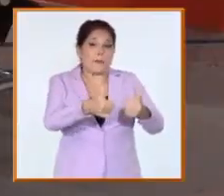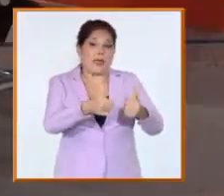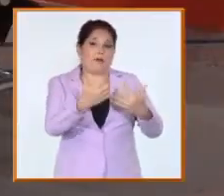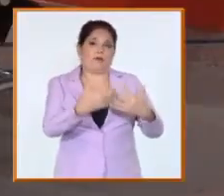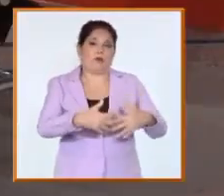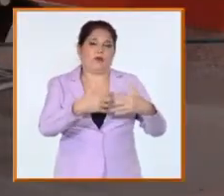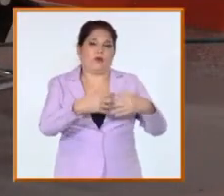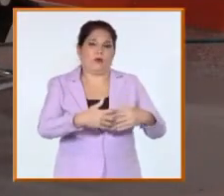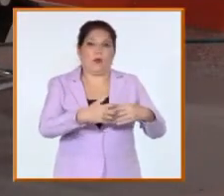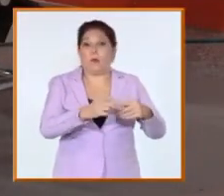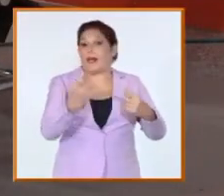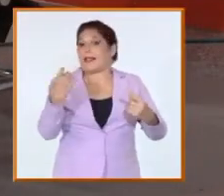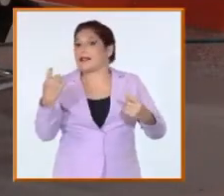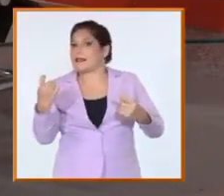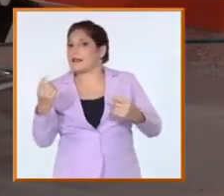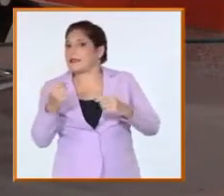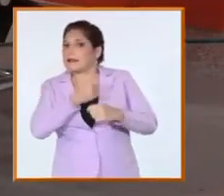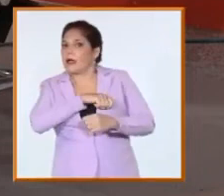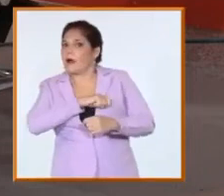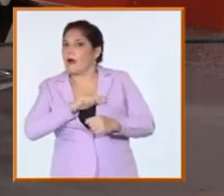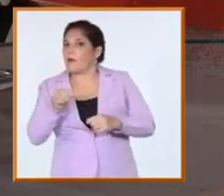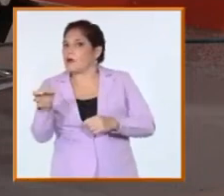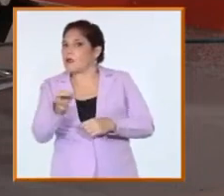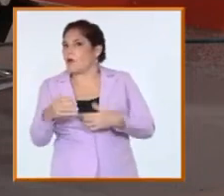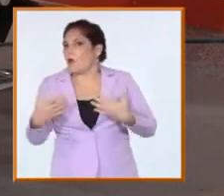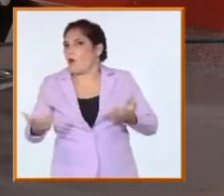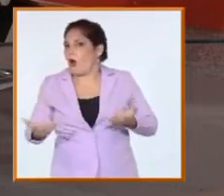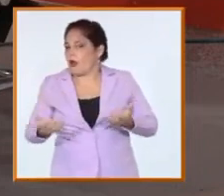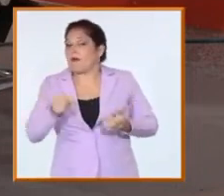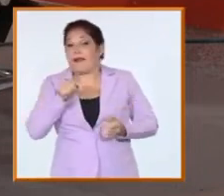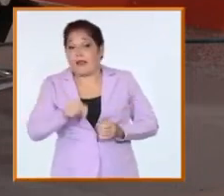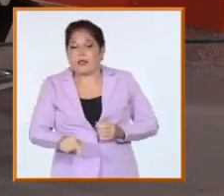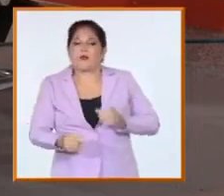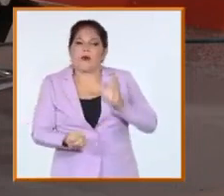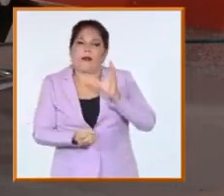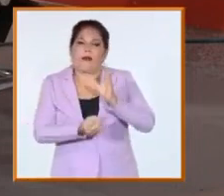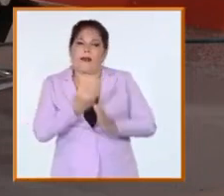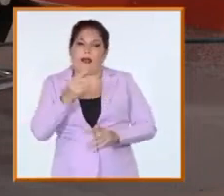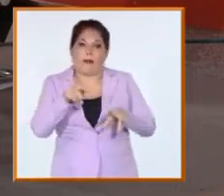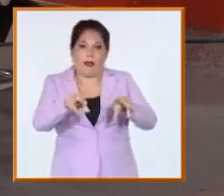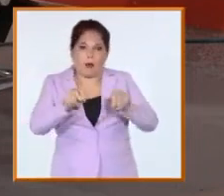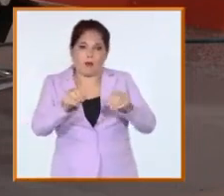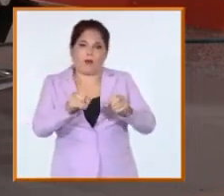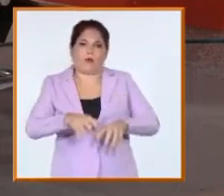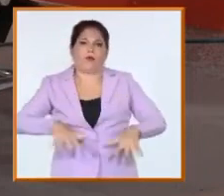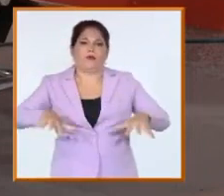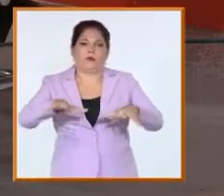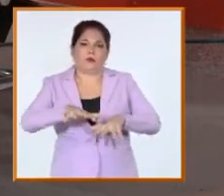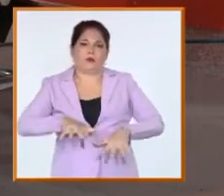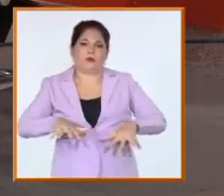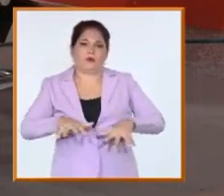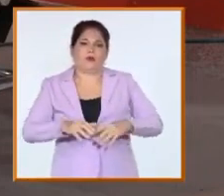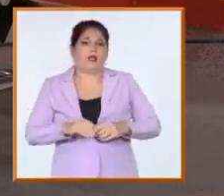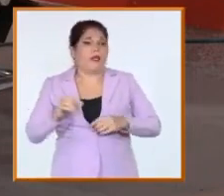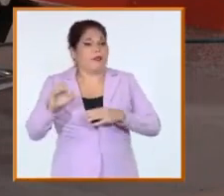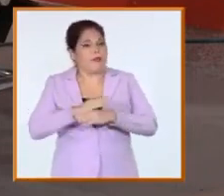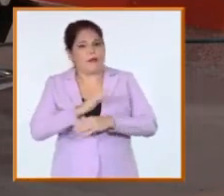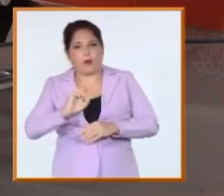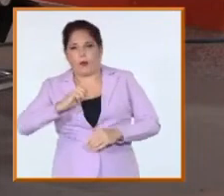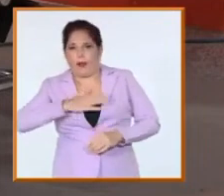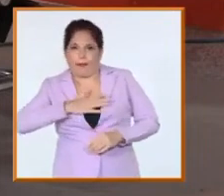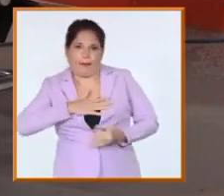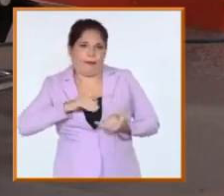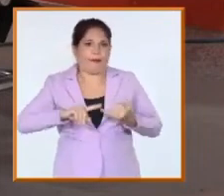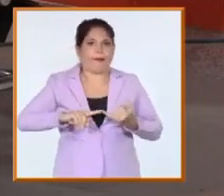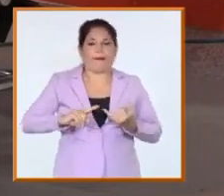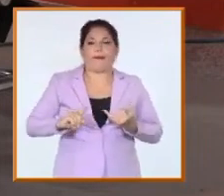en función de la demanda que tiene el municipio y para eso Hay que crear condiciones por todas las formas de gestión por